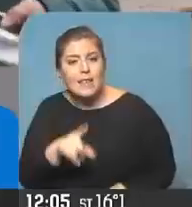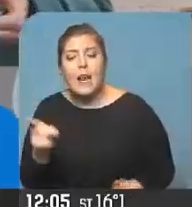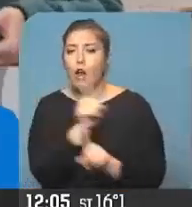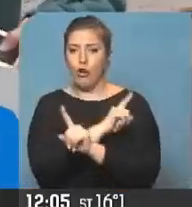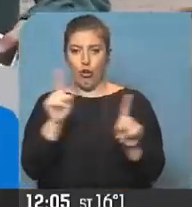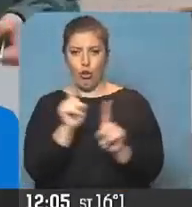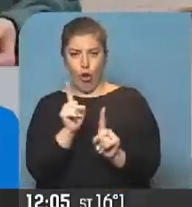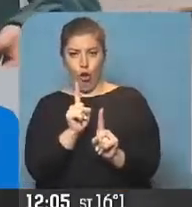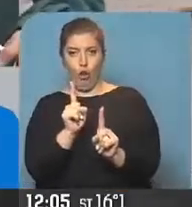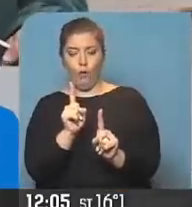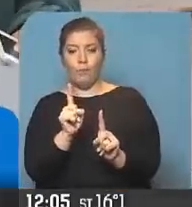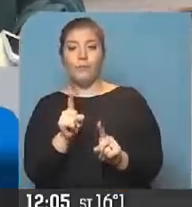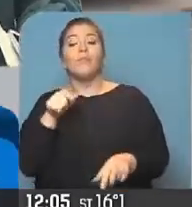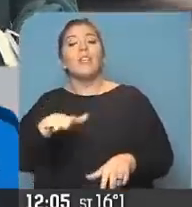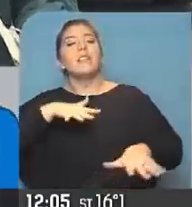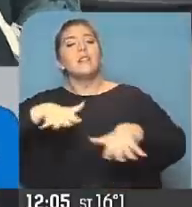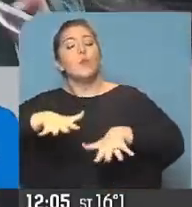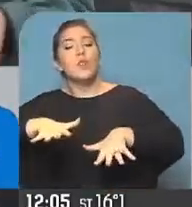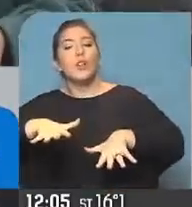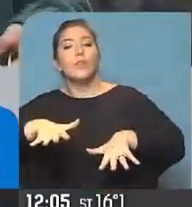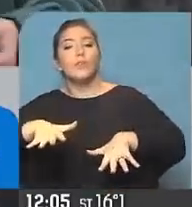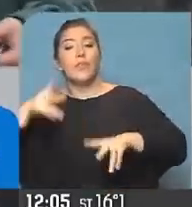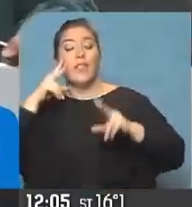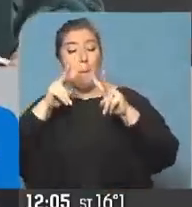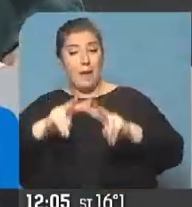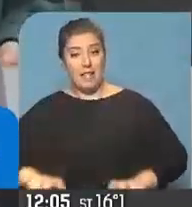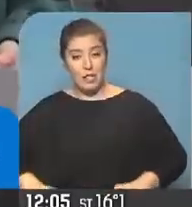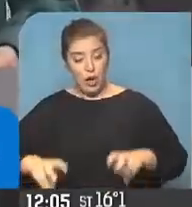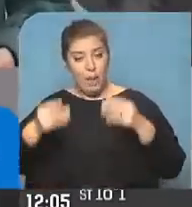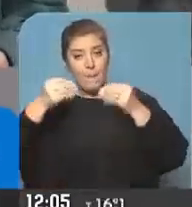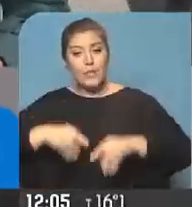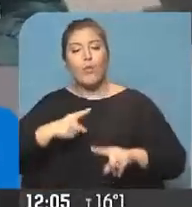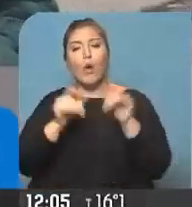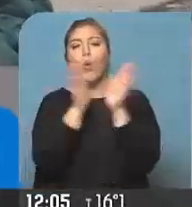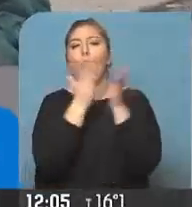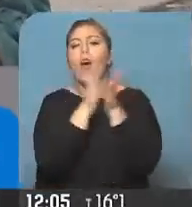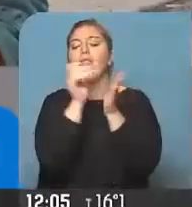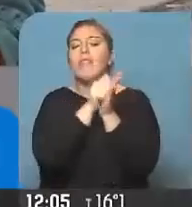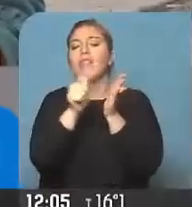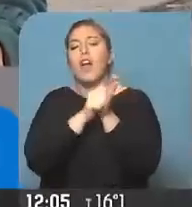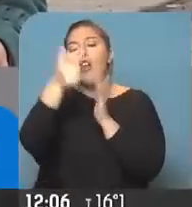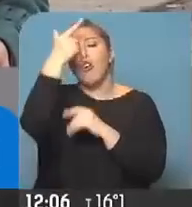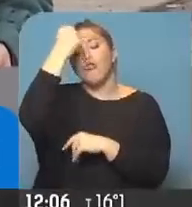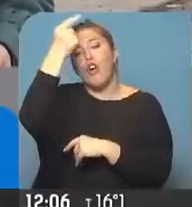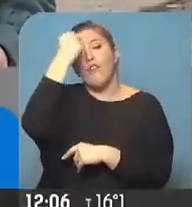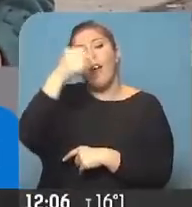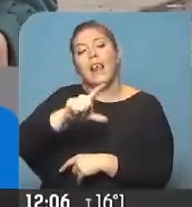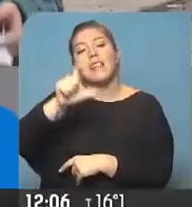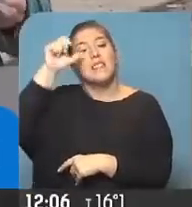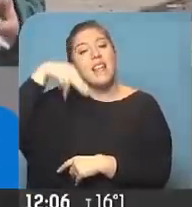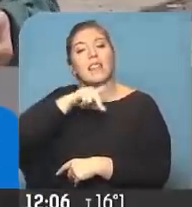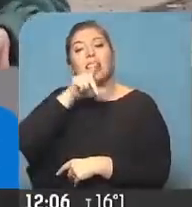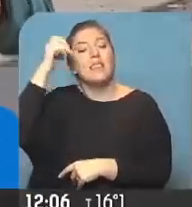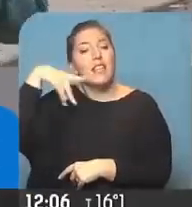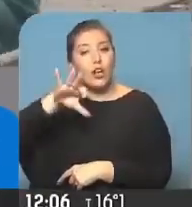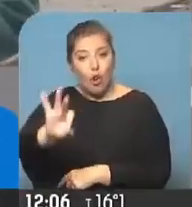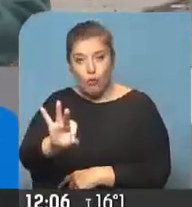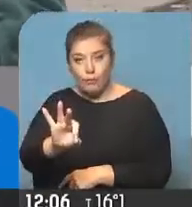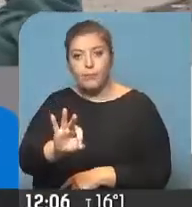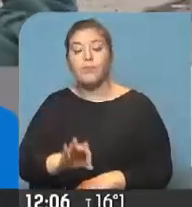marco justamente de la investigación que surgió a partir de los cuadernos del chofer Oscar Centeno. En este sentido,